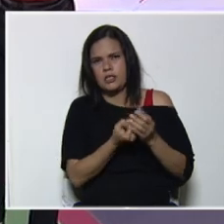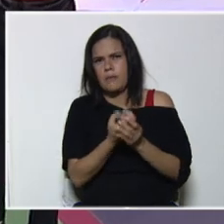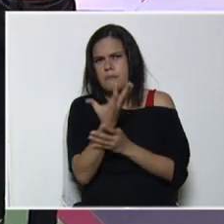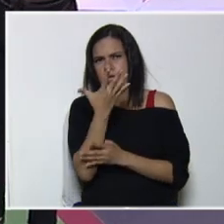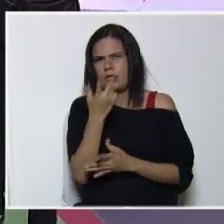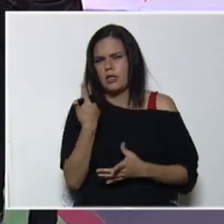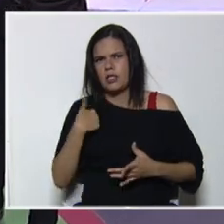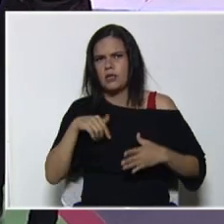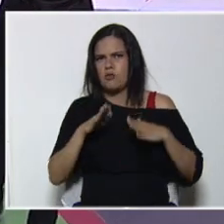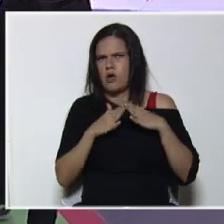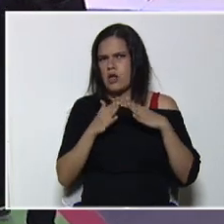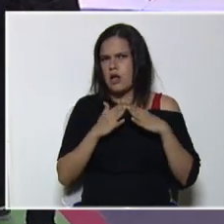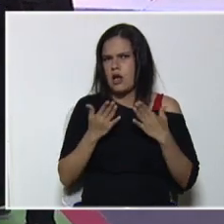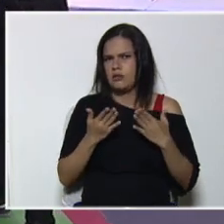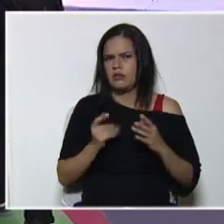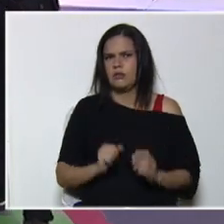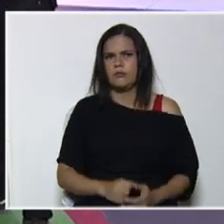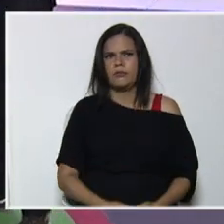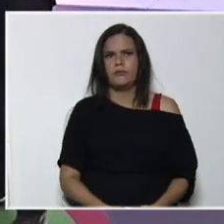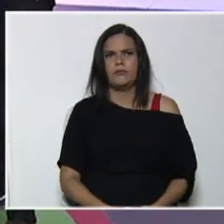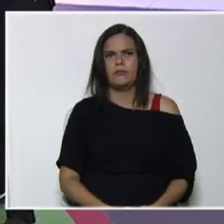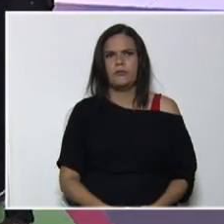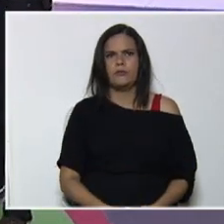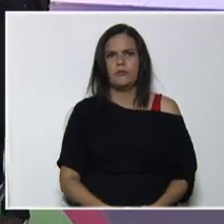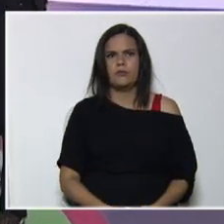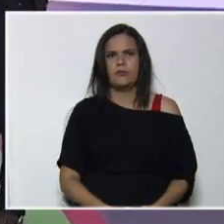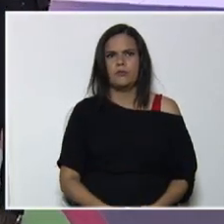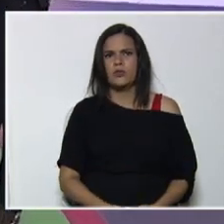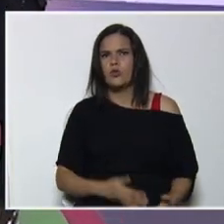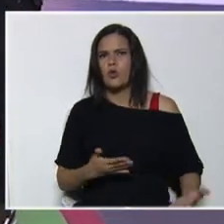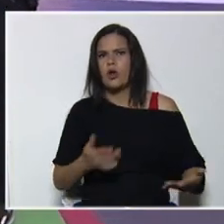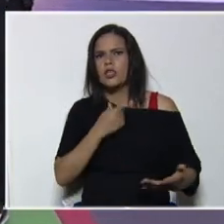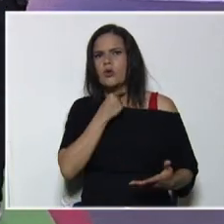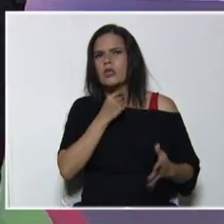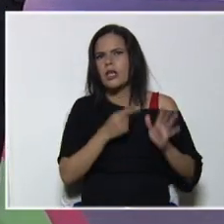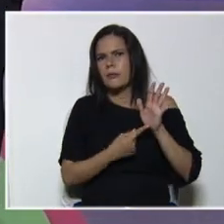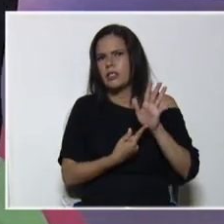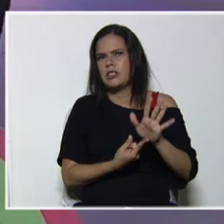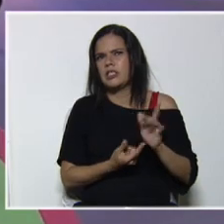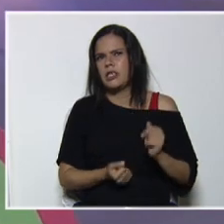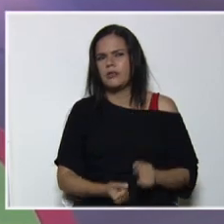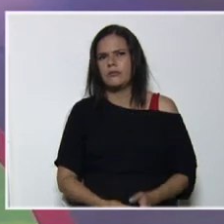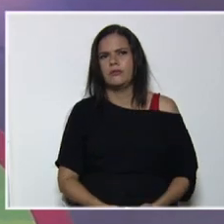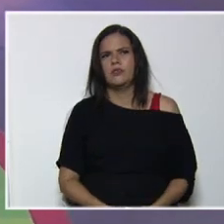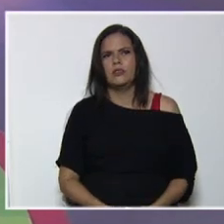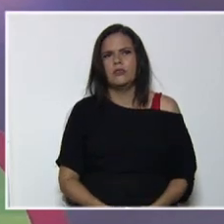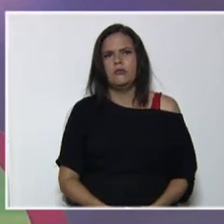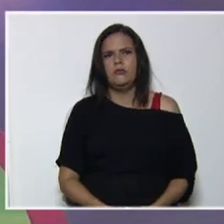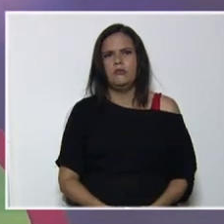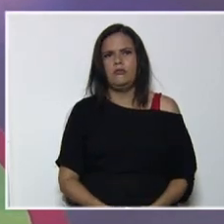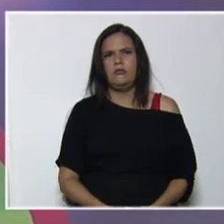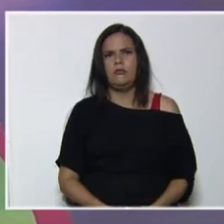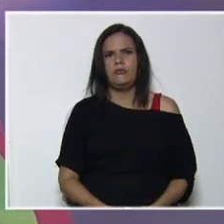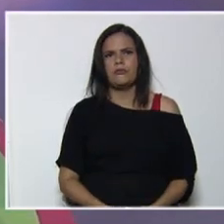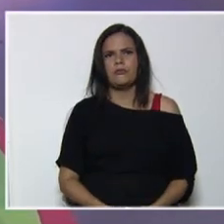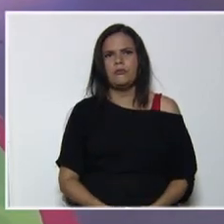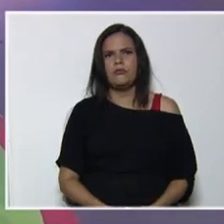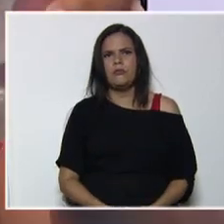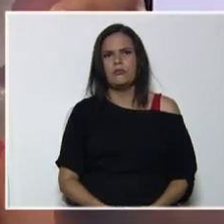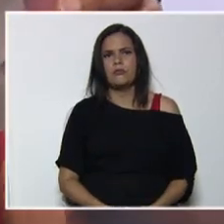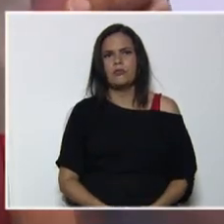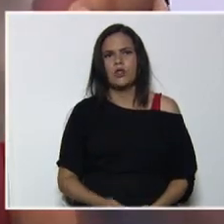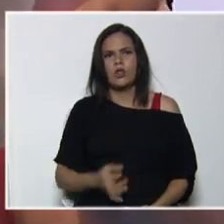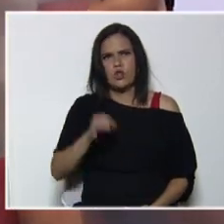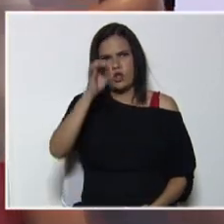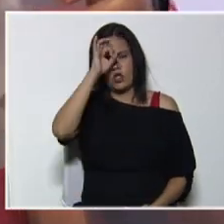casa. Entonces, el primero de ellos, ¿cuál te parecería presentarles? Me gustaría, vamos a presentar ese por allá. Ok. Acá, no sé si recuerdan esta